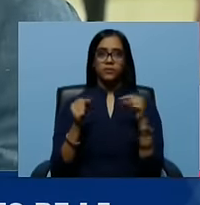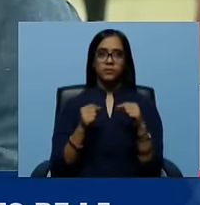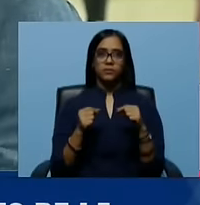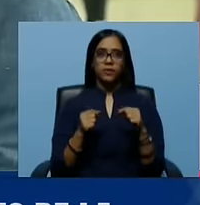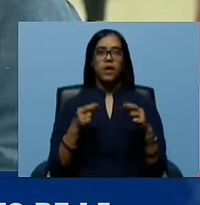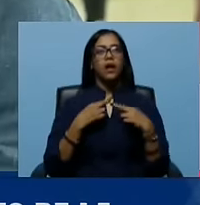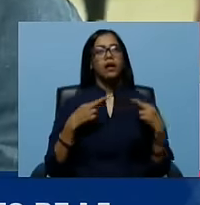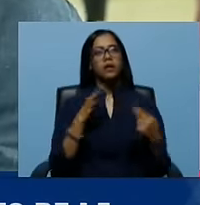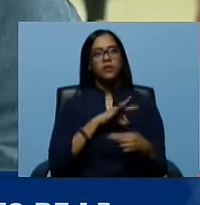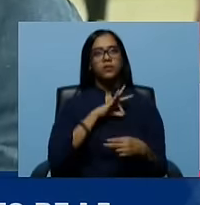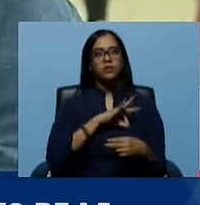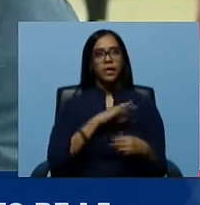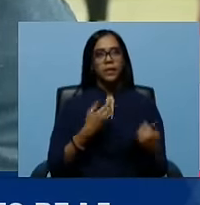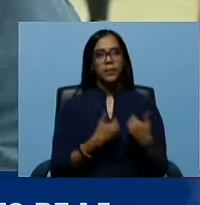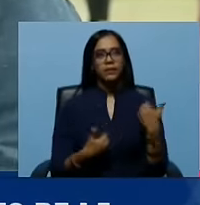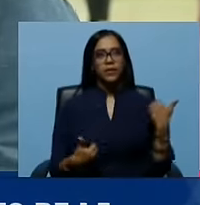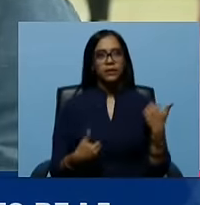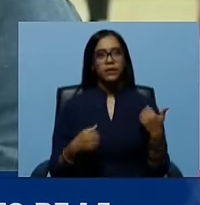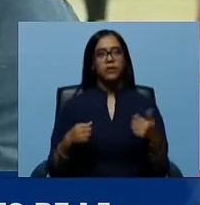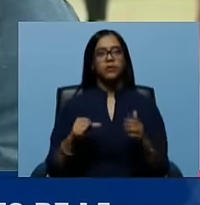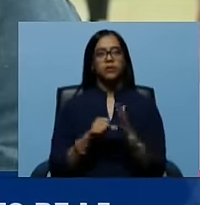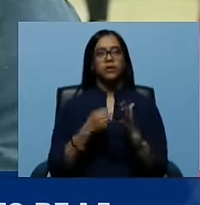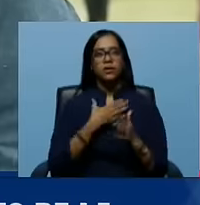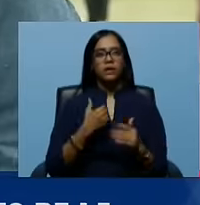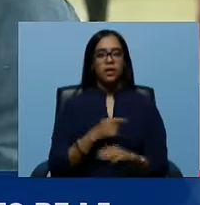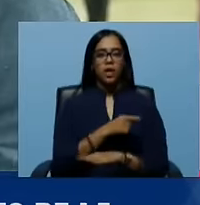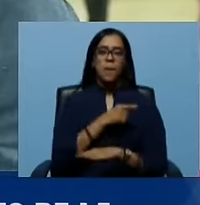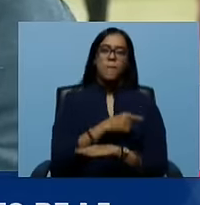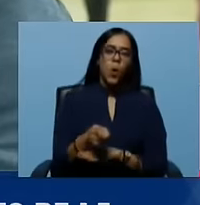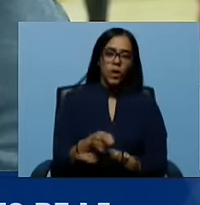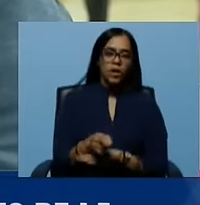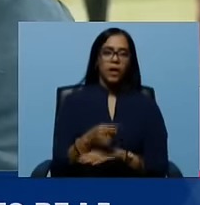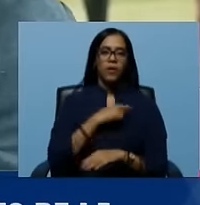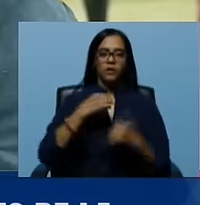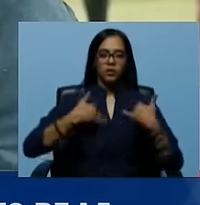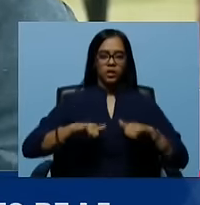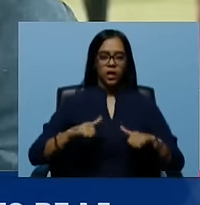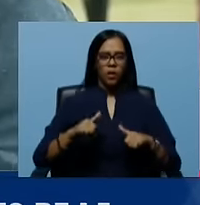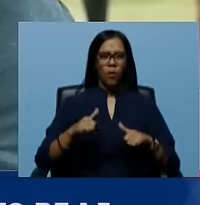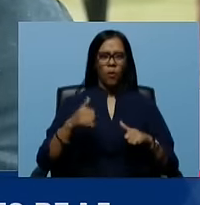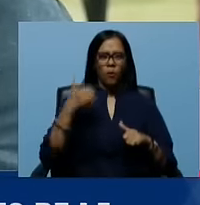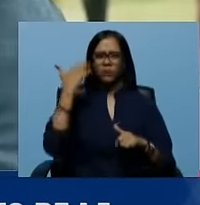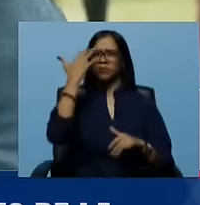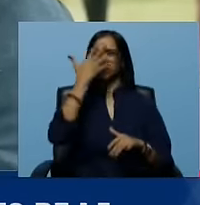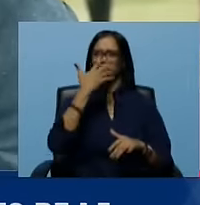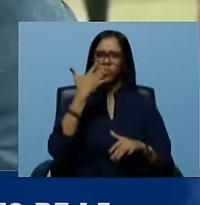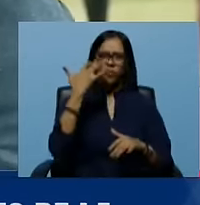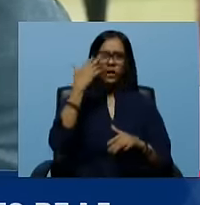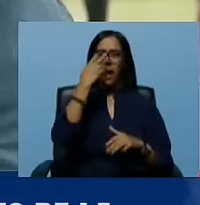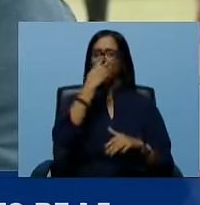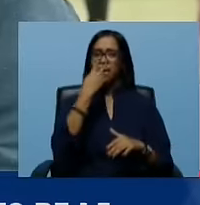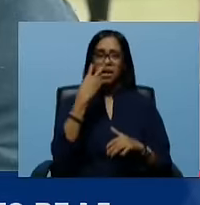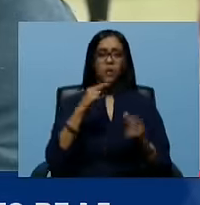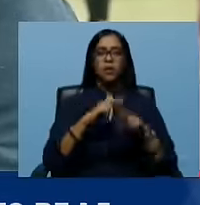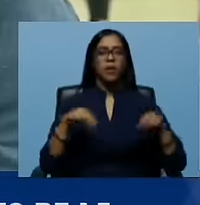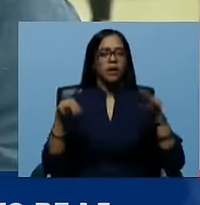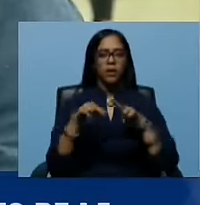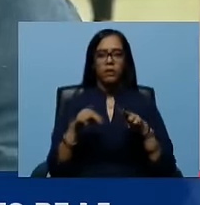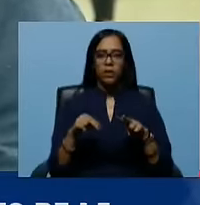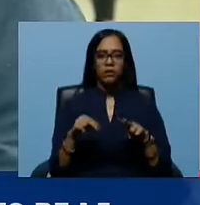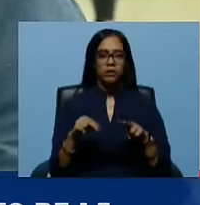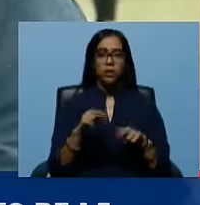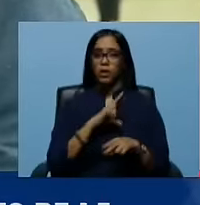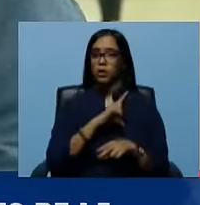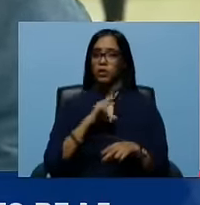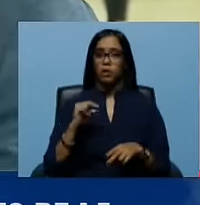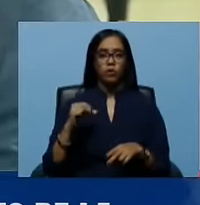sociales, presidente, donde le quieren imponer a nuestros hijos una subjetividad, una mirada, unos valores que nada tienen que